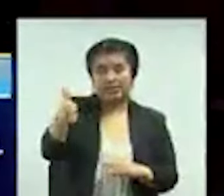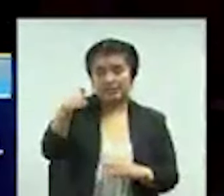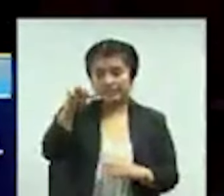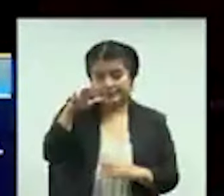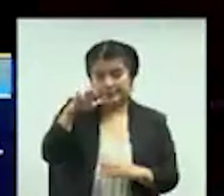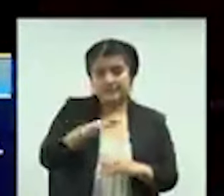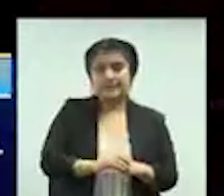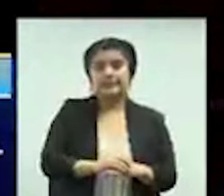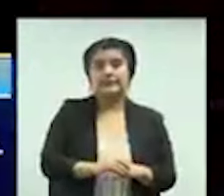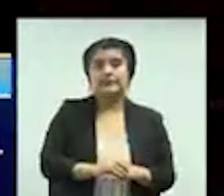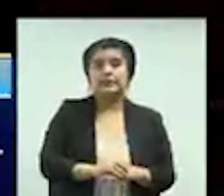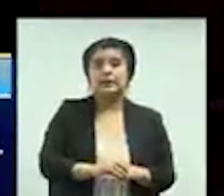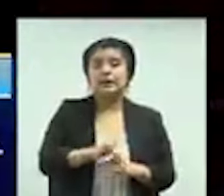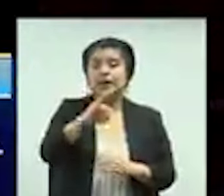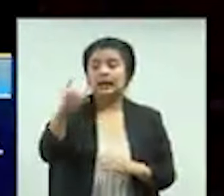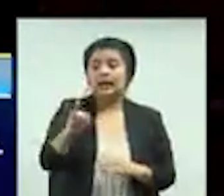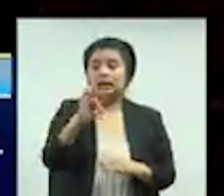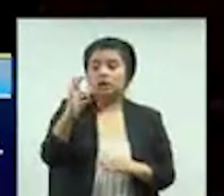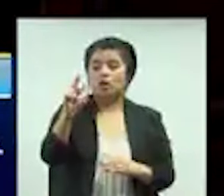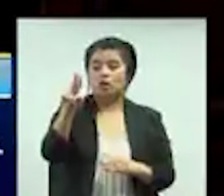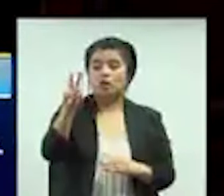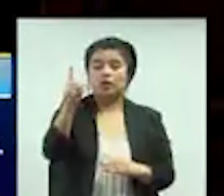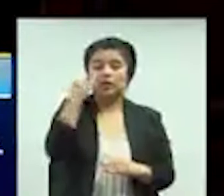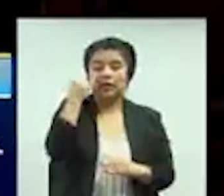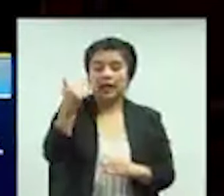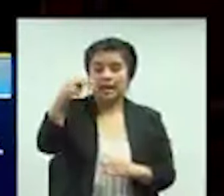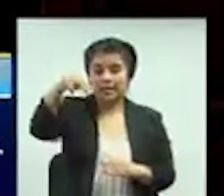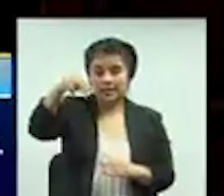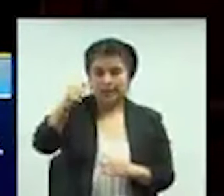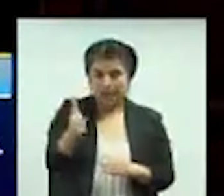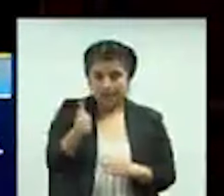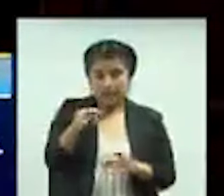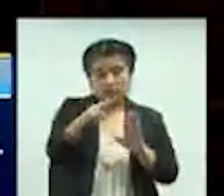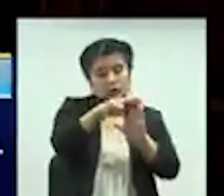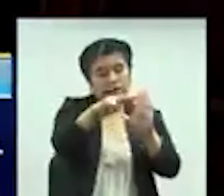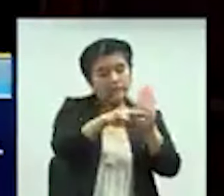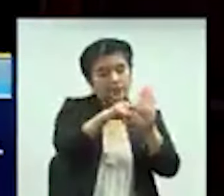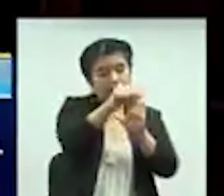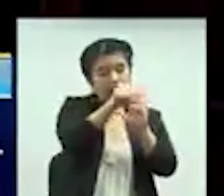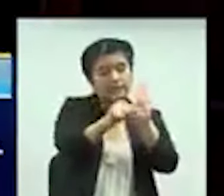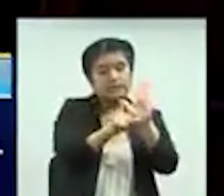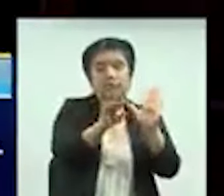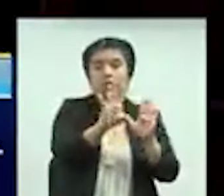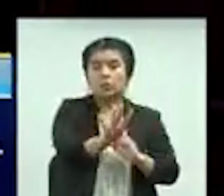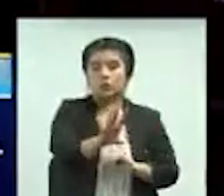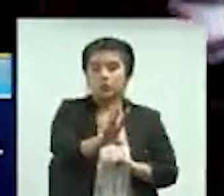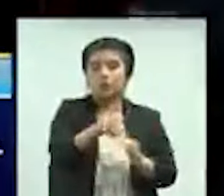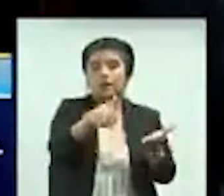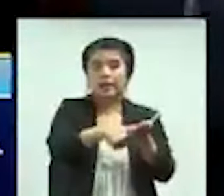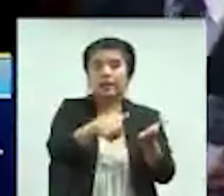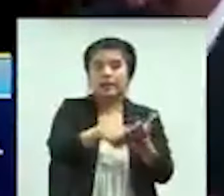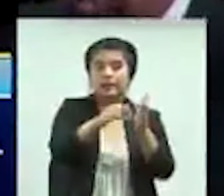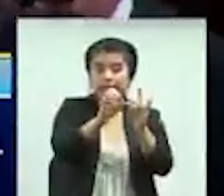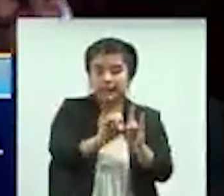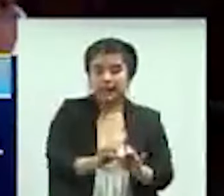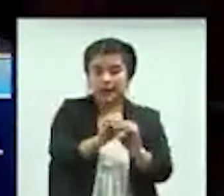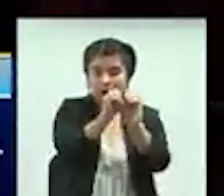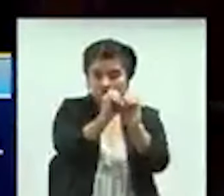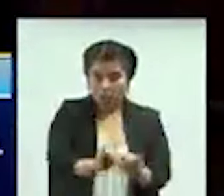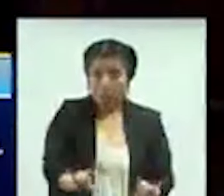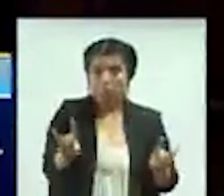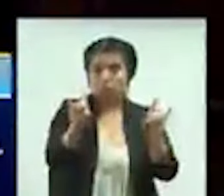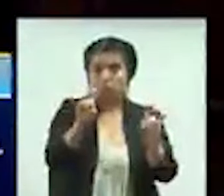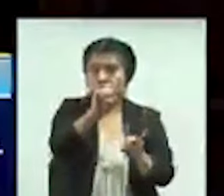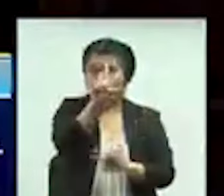en Cisjordania con los preceptos del artículo 4 de la Carta de las Naciones